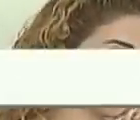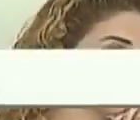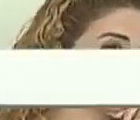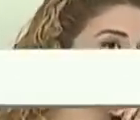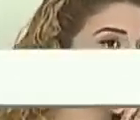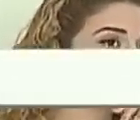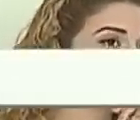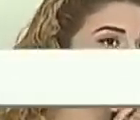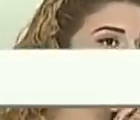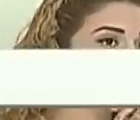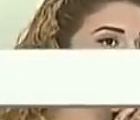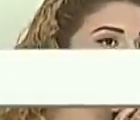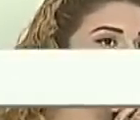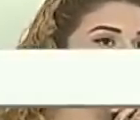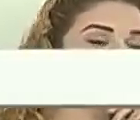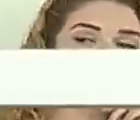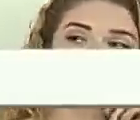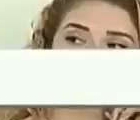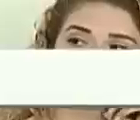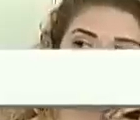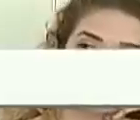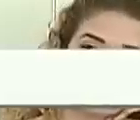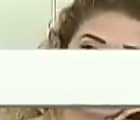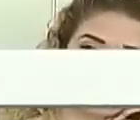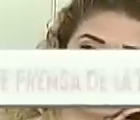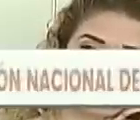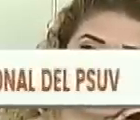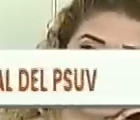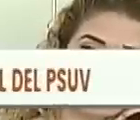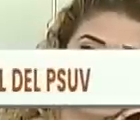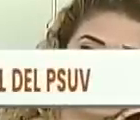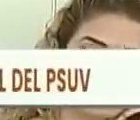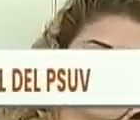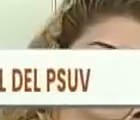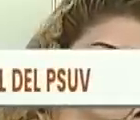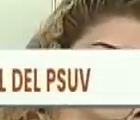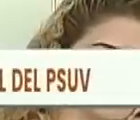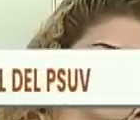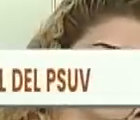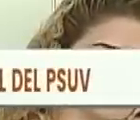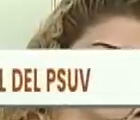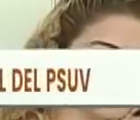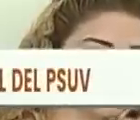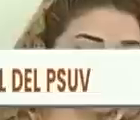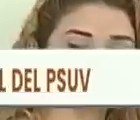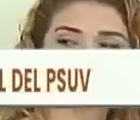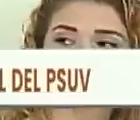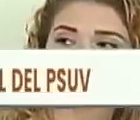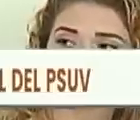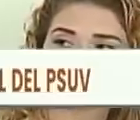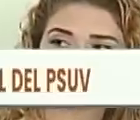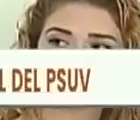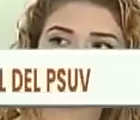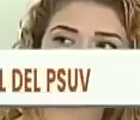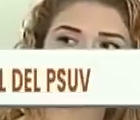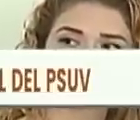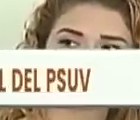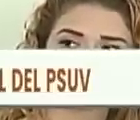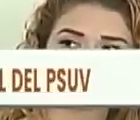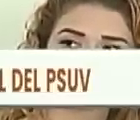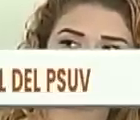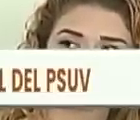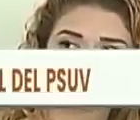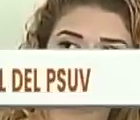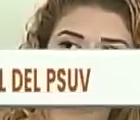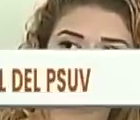Agradecemos a los estudios por el contacto. A esta hora inicia la rueda de prensa del Partido Socialista Unido de Venezuela, liderada por el primer vicepresidente de la Tolda